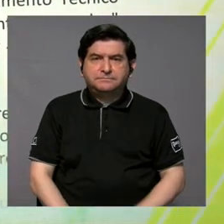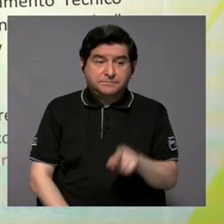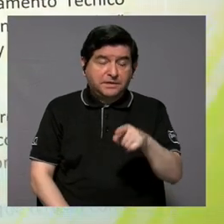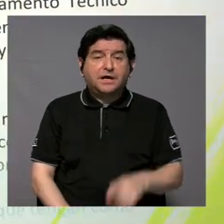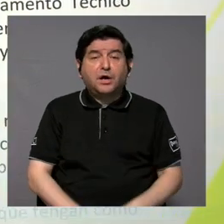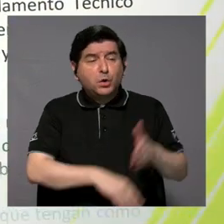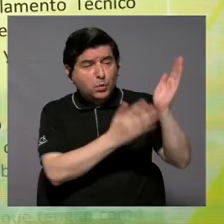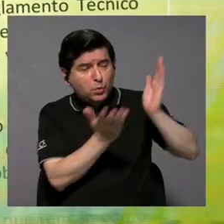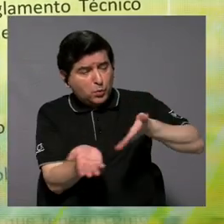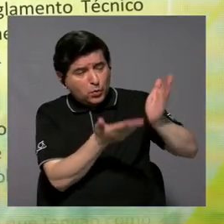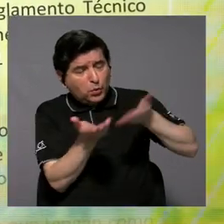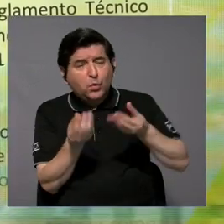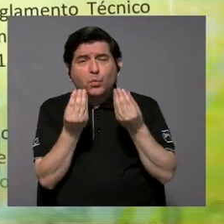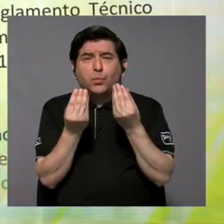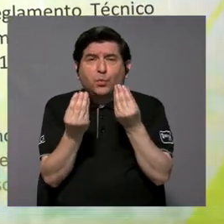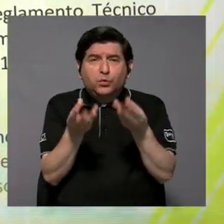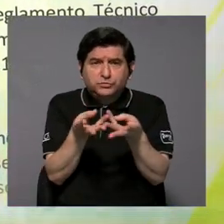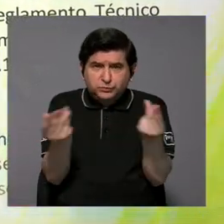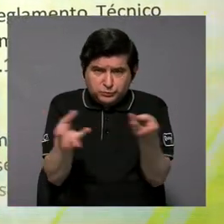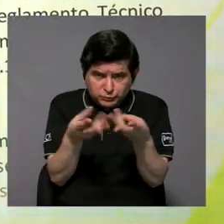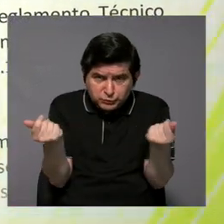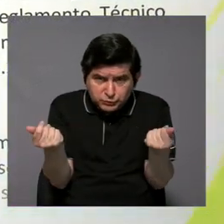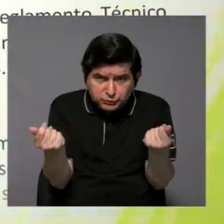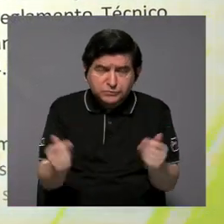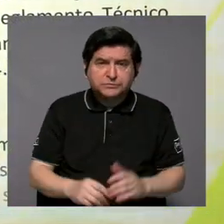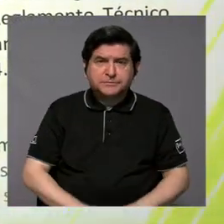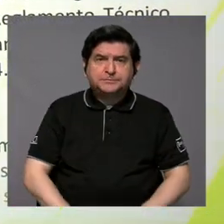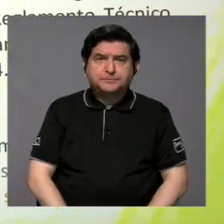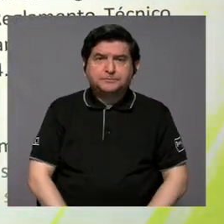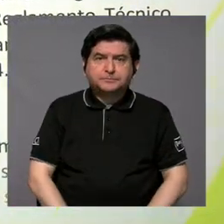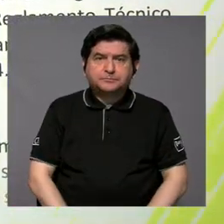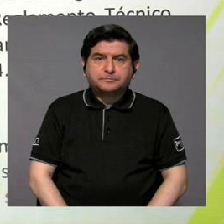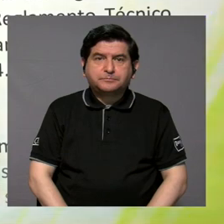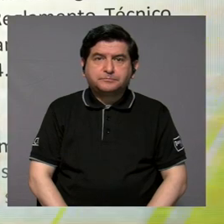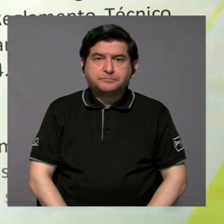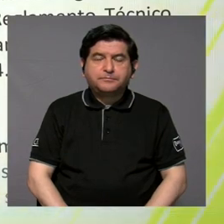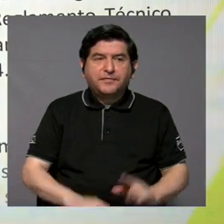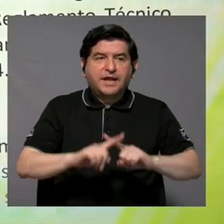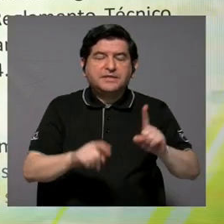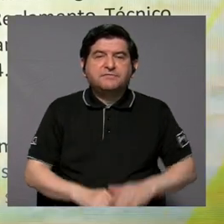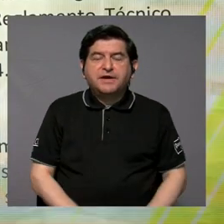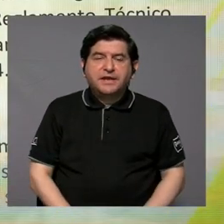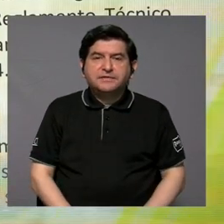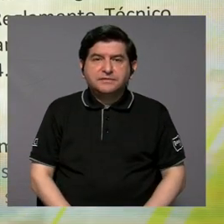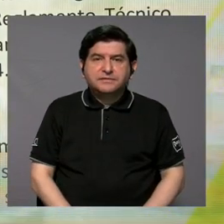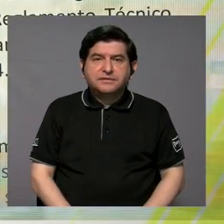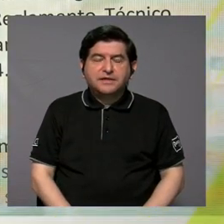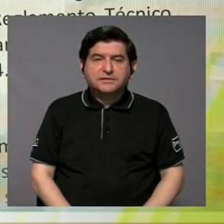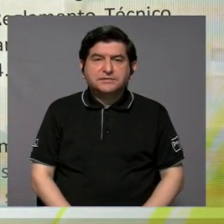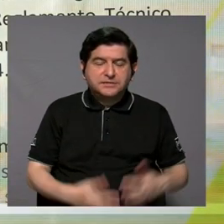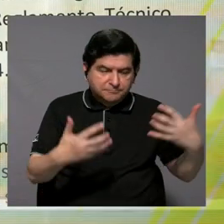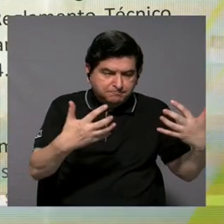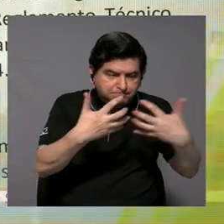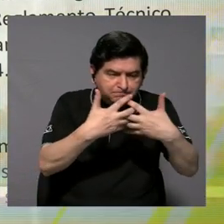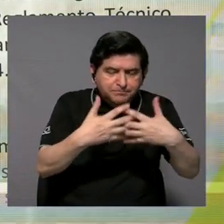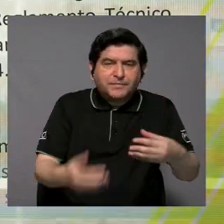se importan muchos productos, hay suplementos alimentarios,